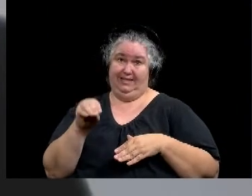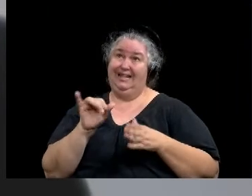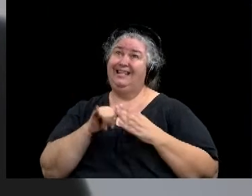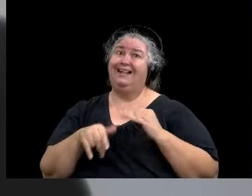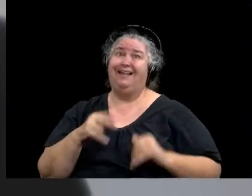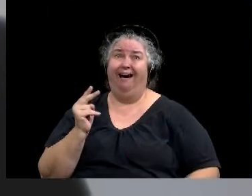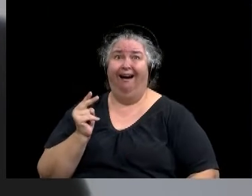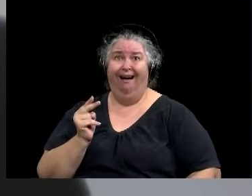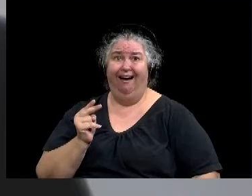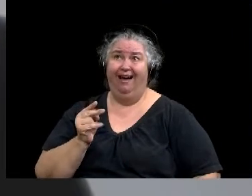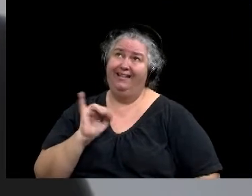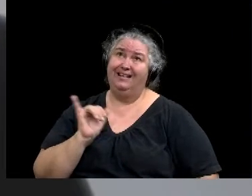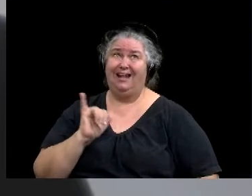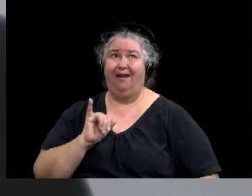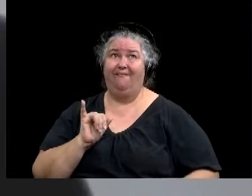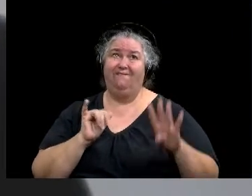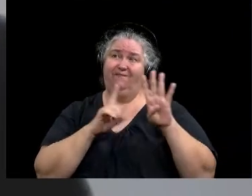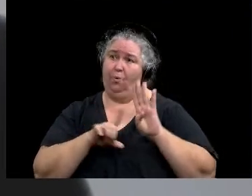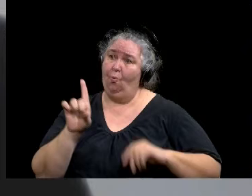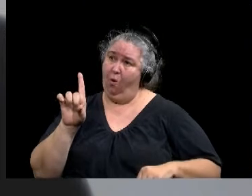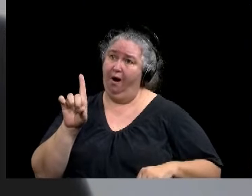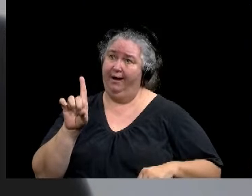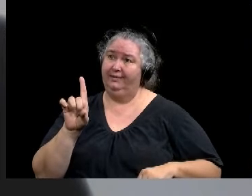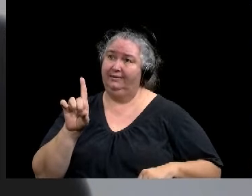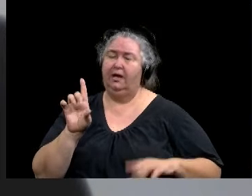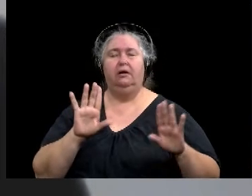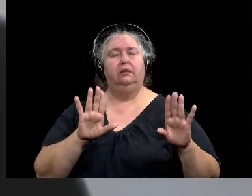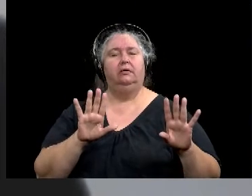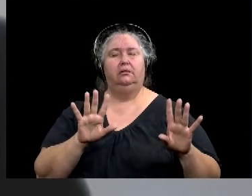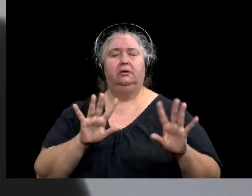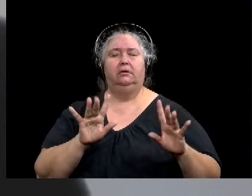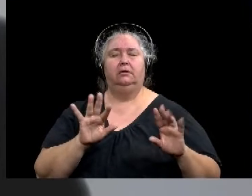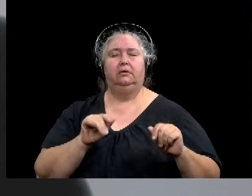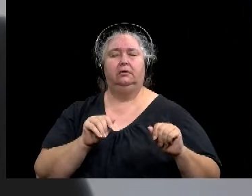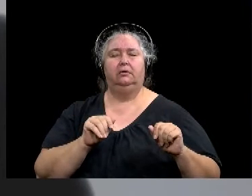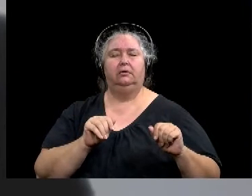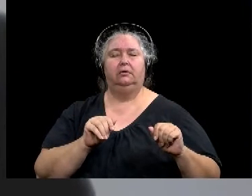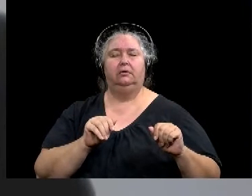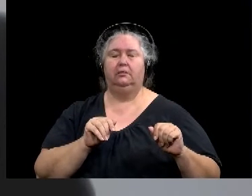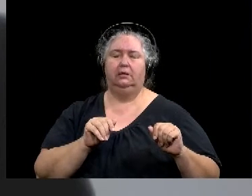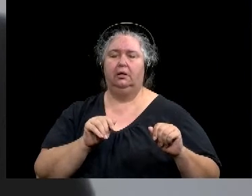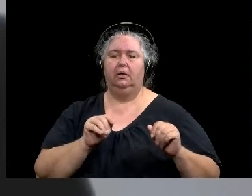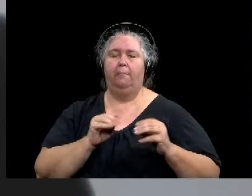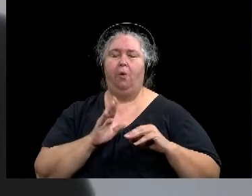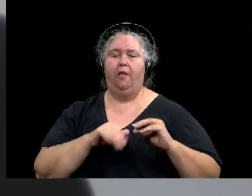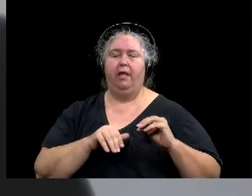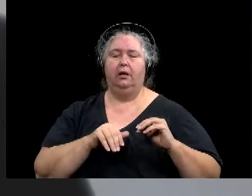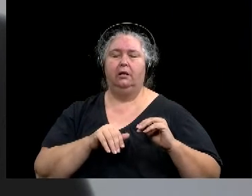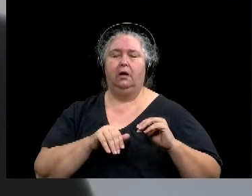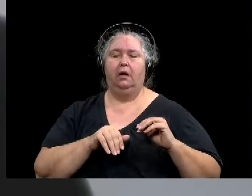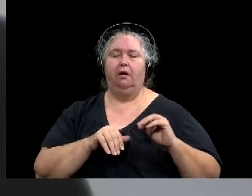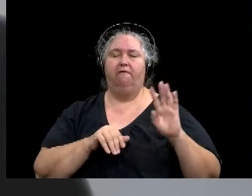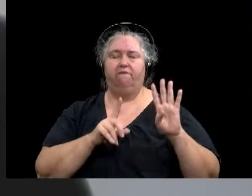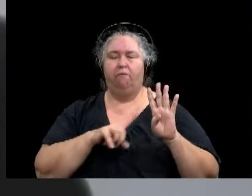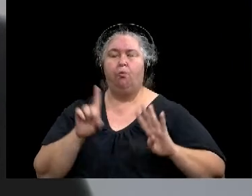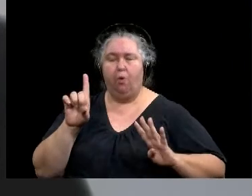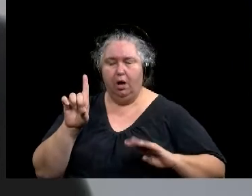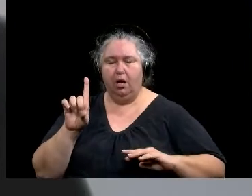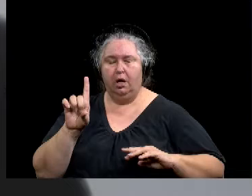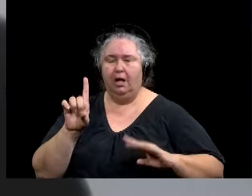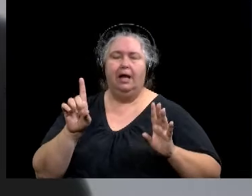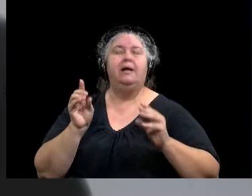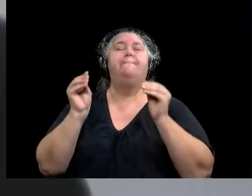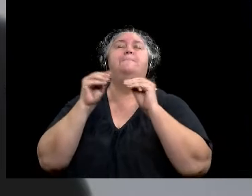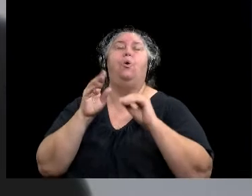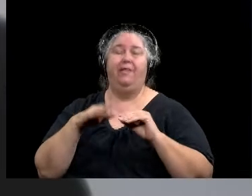alto 14 de esos pacientes actualmente es más es más